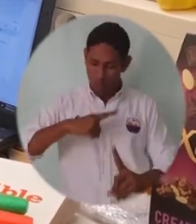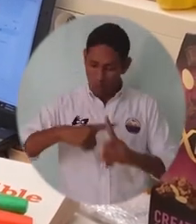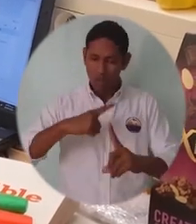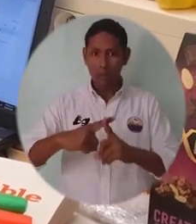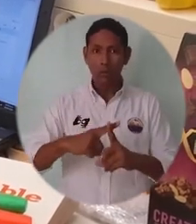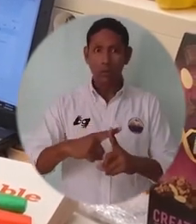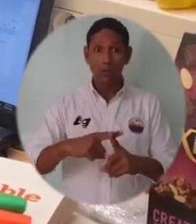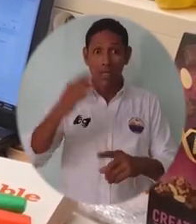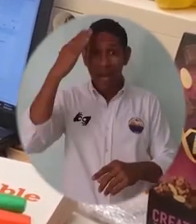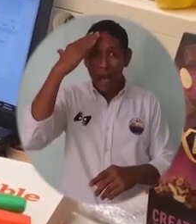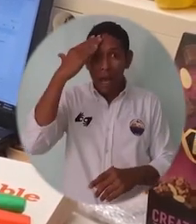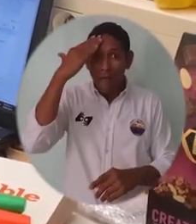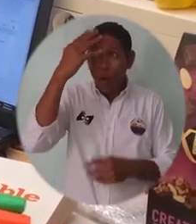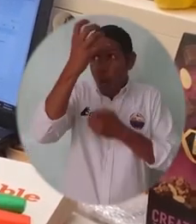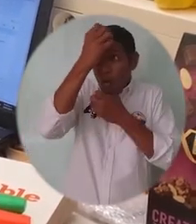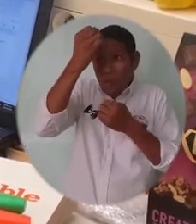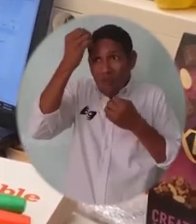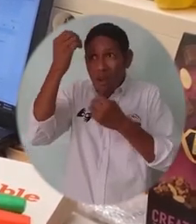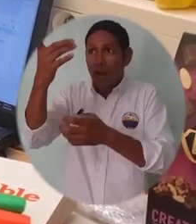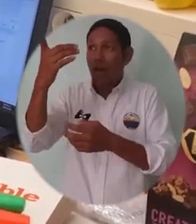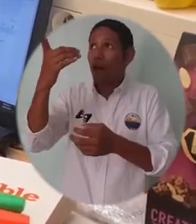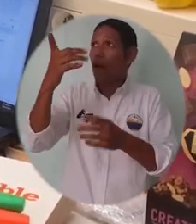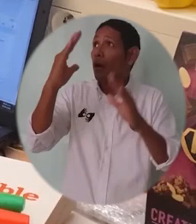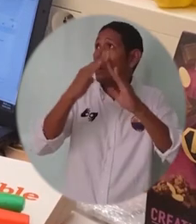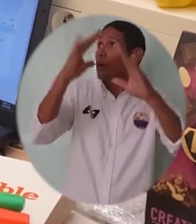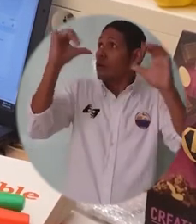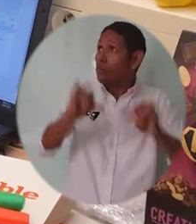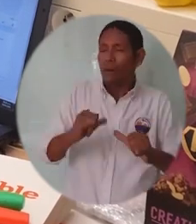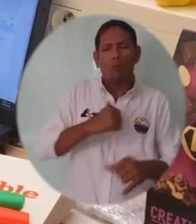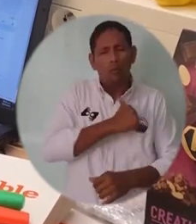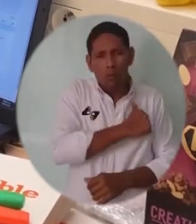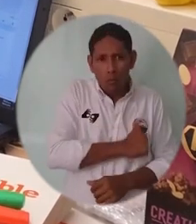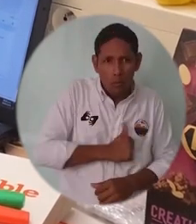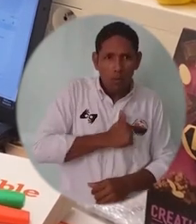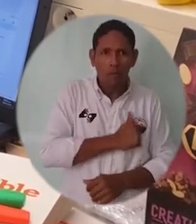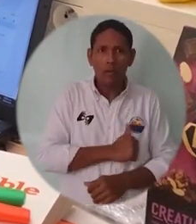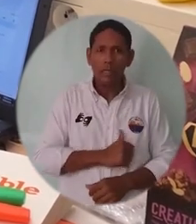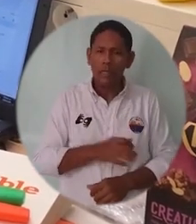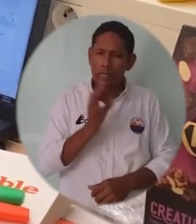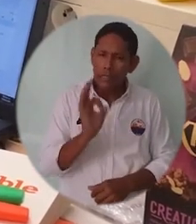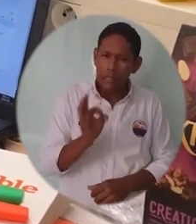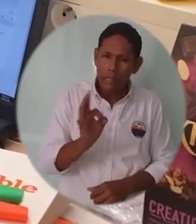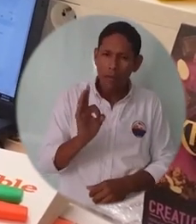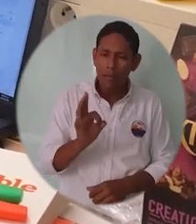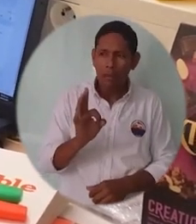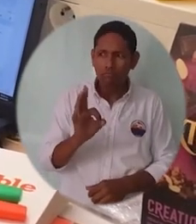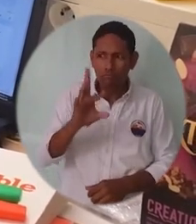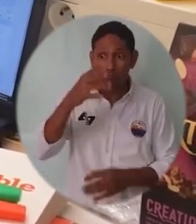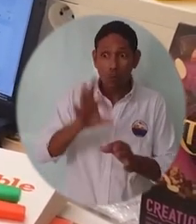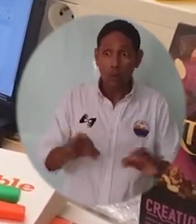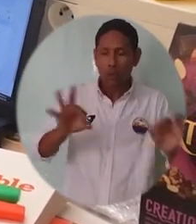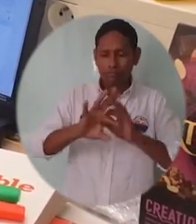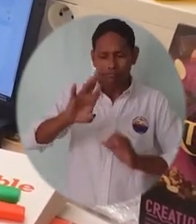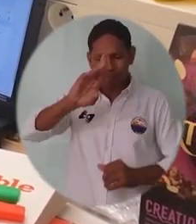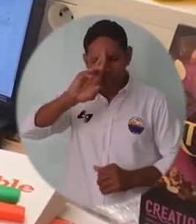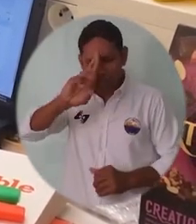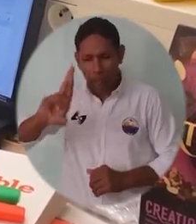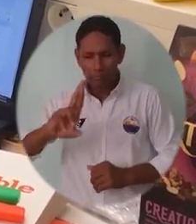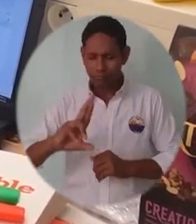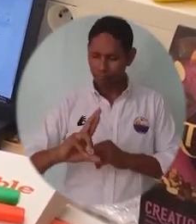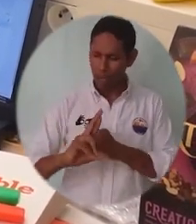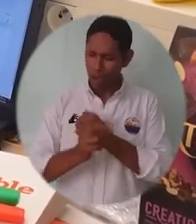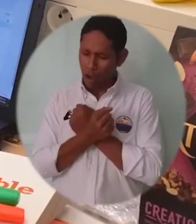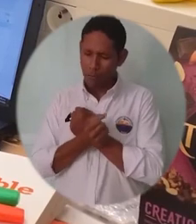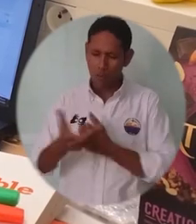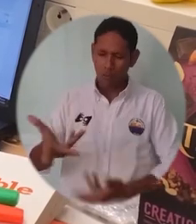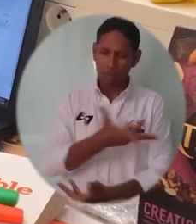hacer. Así que obedezcan todas las normas impuestas y por favor, siempre más respeto, más amor